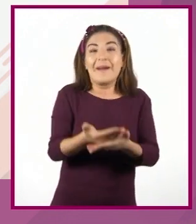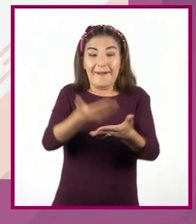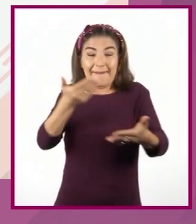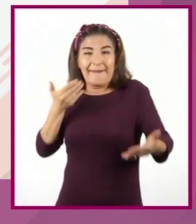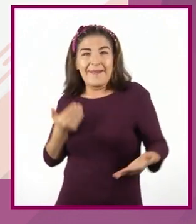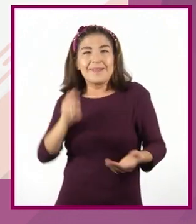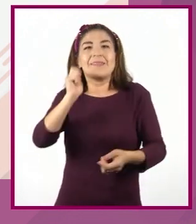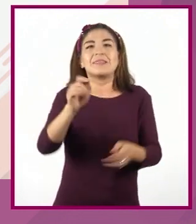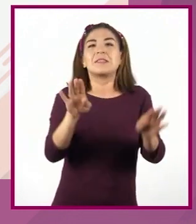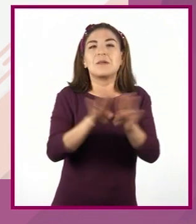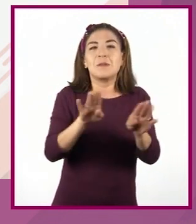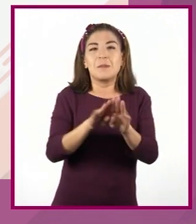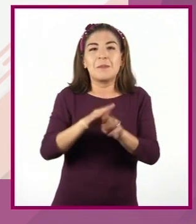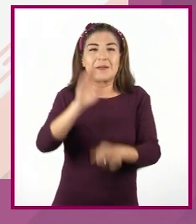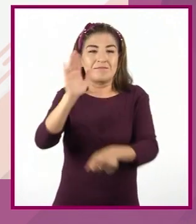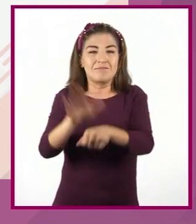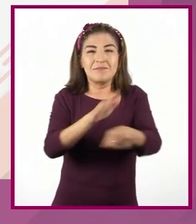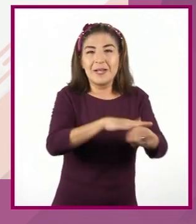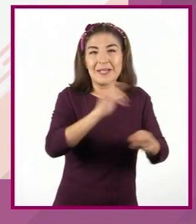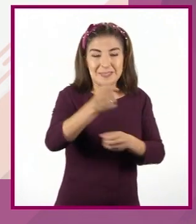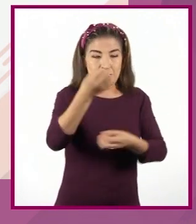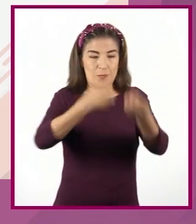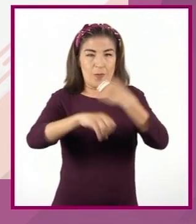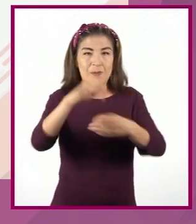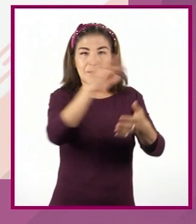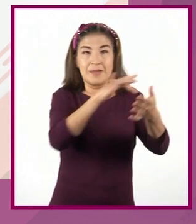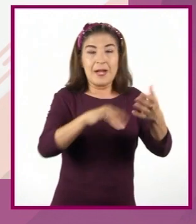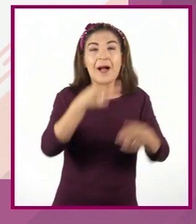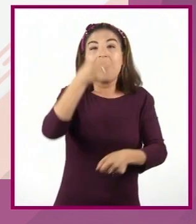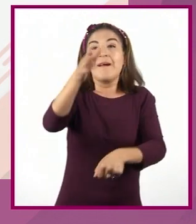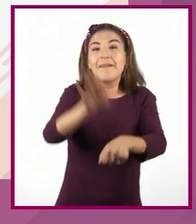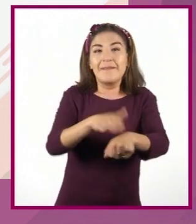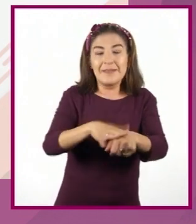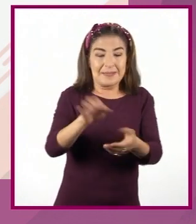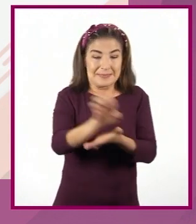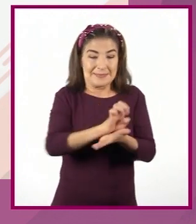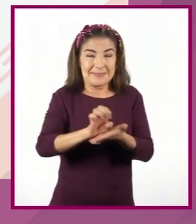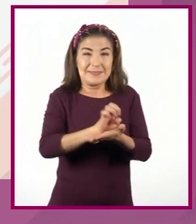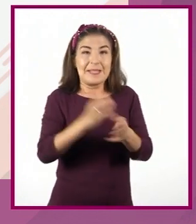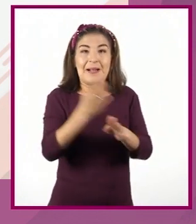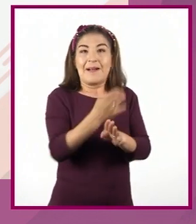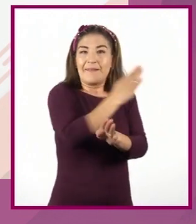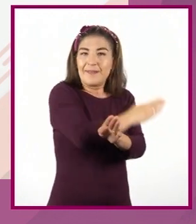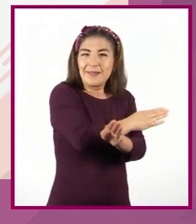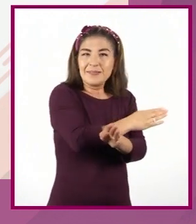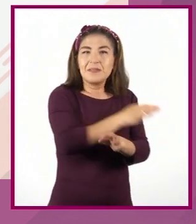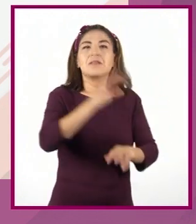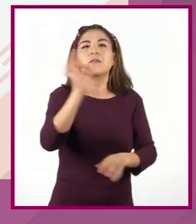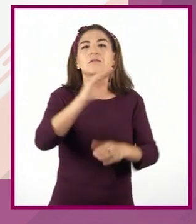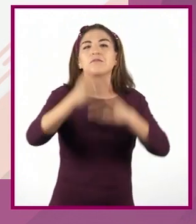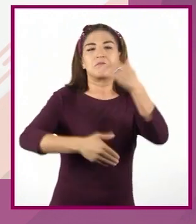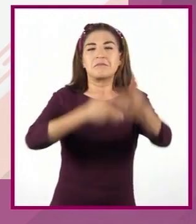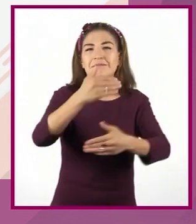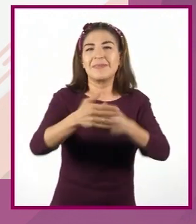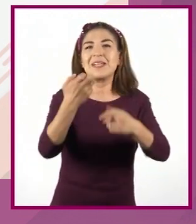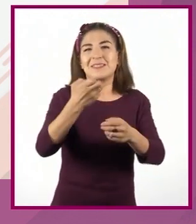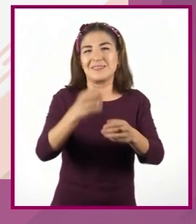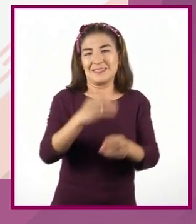define como el pasaje de una obra literaria que anticipa una escena posterior rompiendo la secuencia